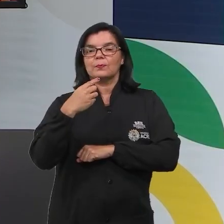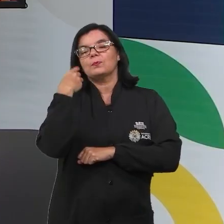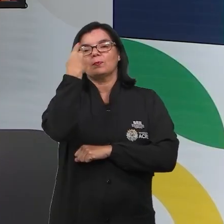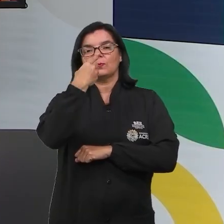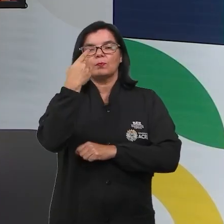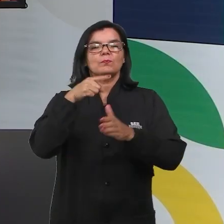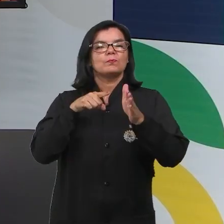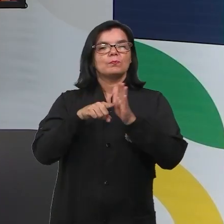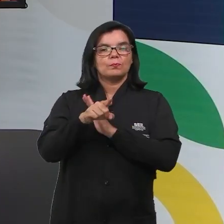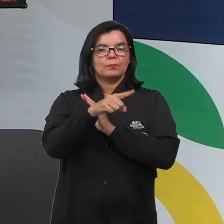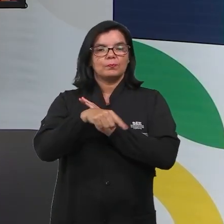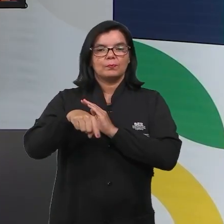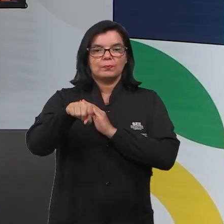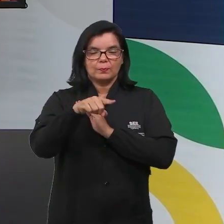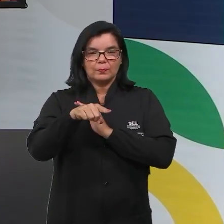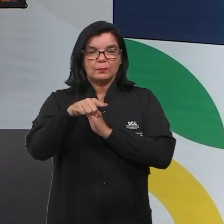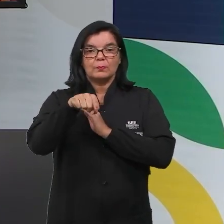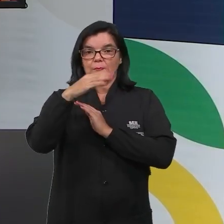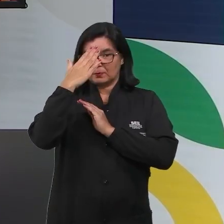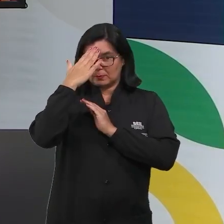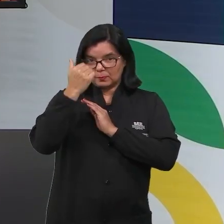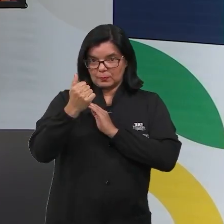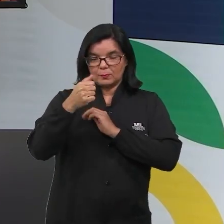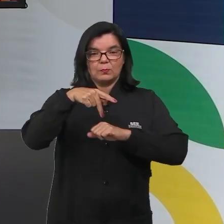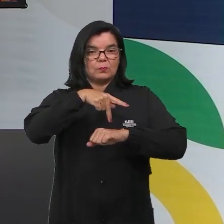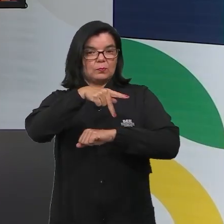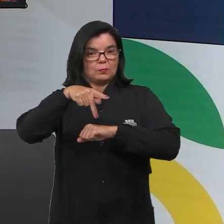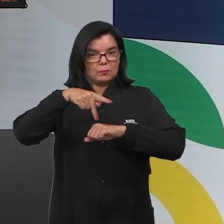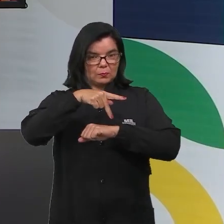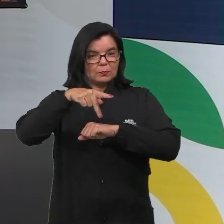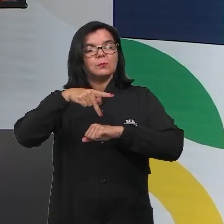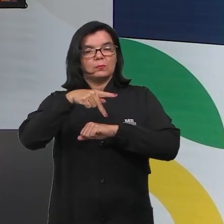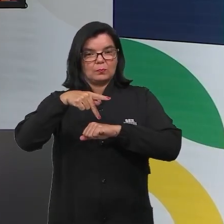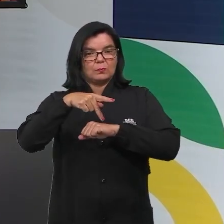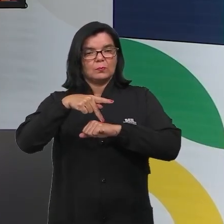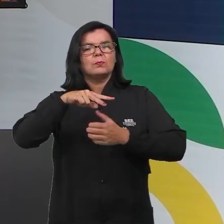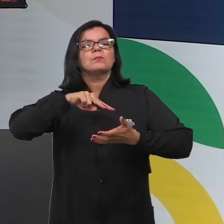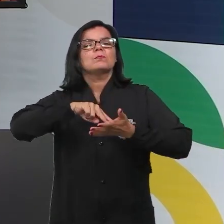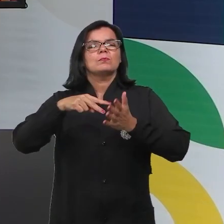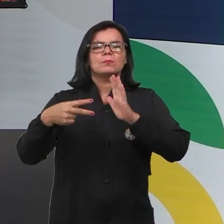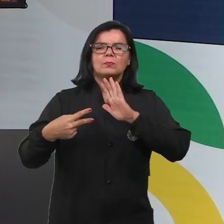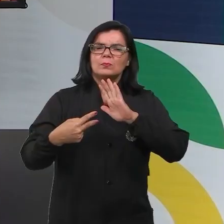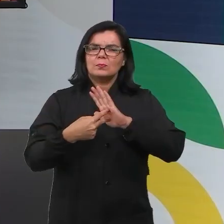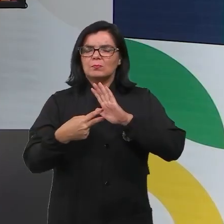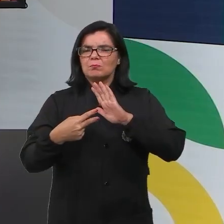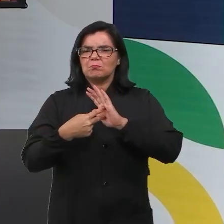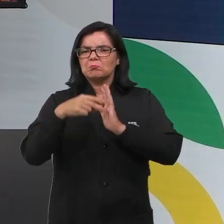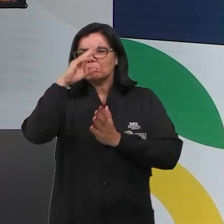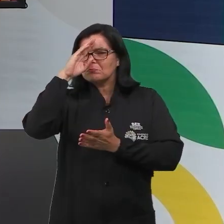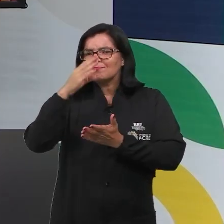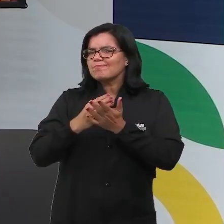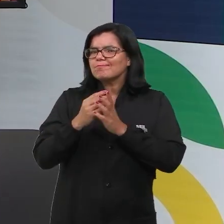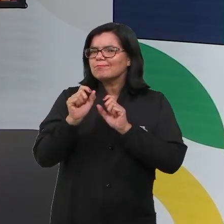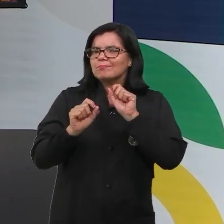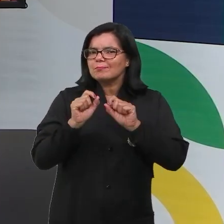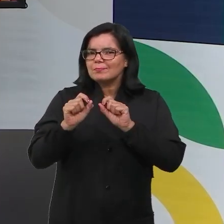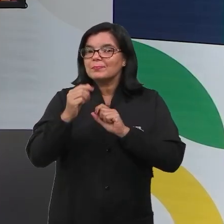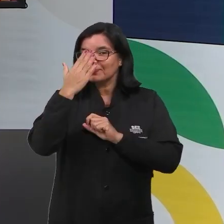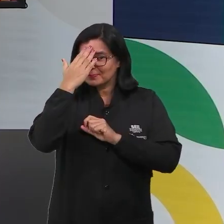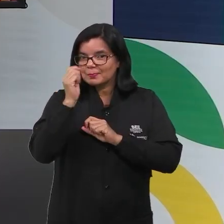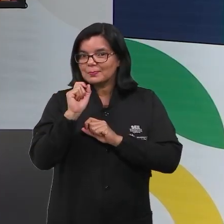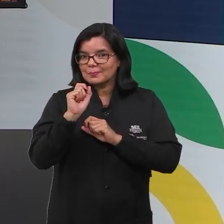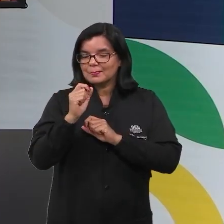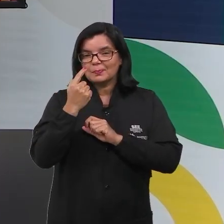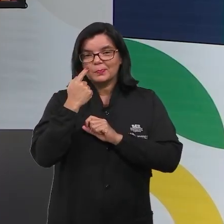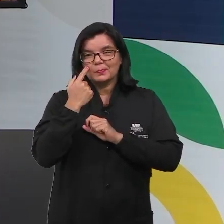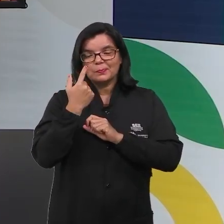usted, ¿usted sabe qué es un país hispanohablante? ¿Qué significa? ¿Qué piensa? ¿Qué cree? Vamos a saber?